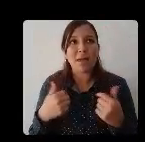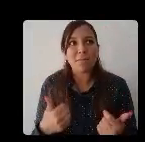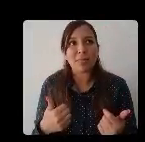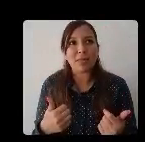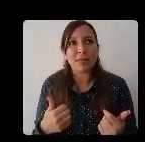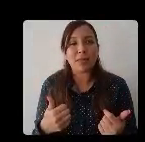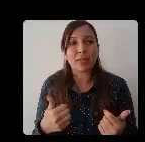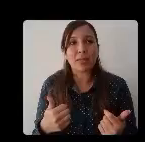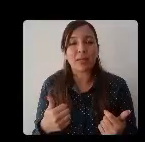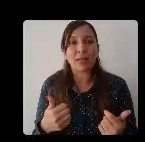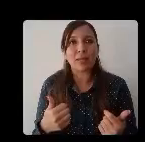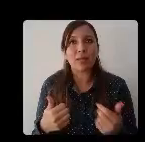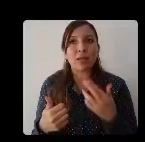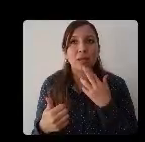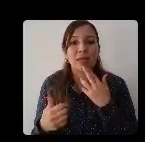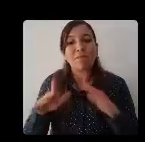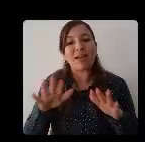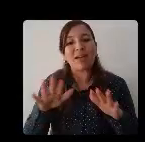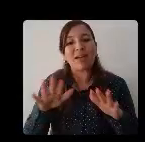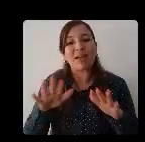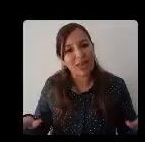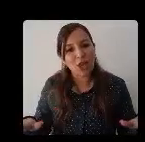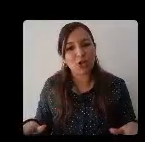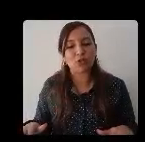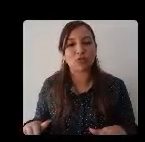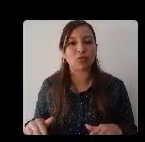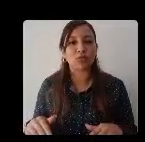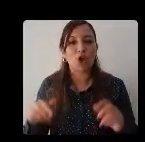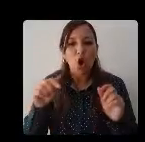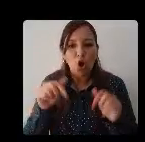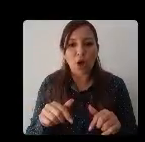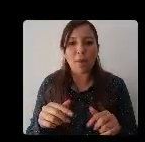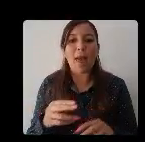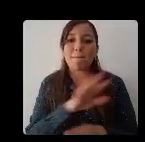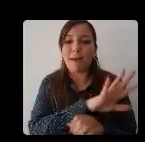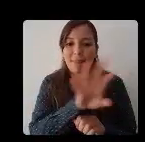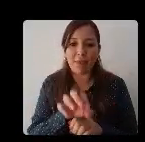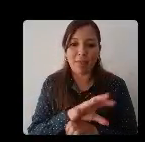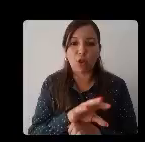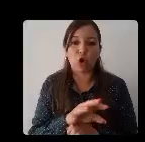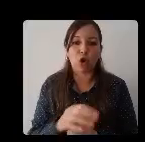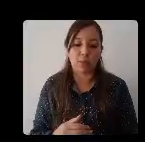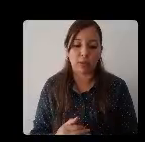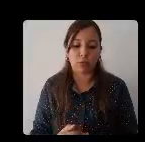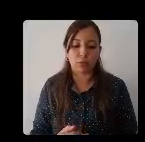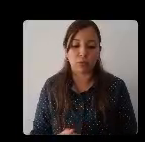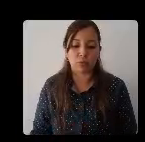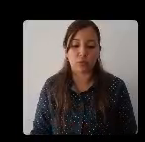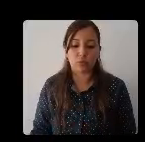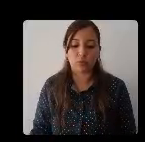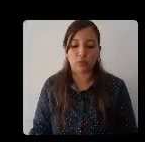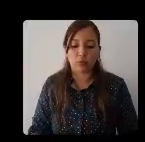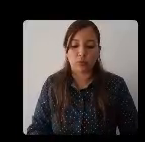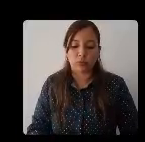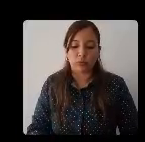también de ver a no están cuidados, protegidos en todo nivel, están implementando protocolos, están priorizando